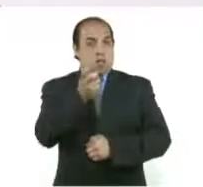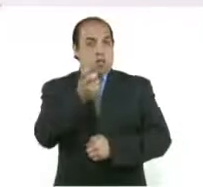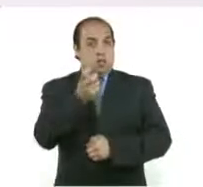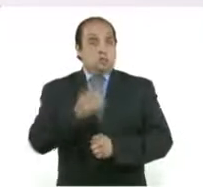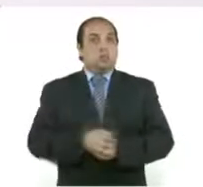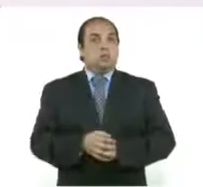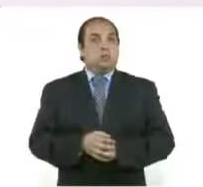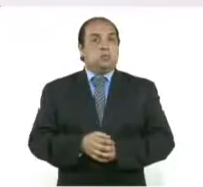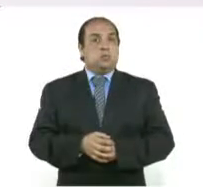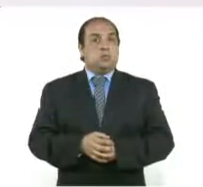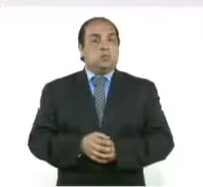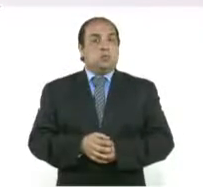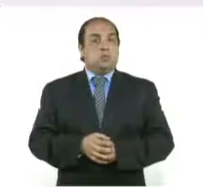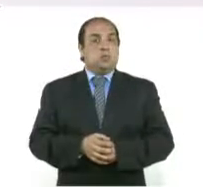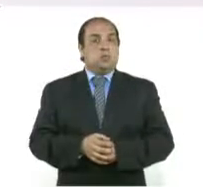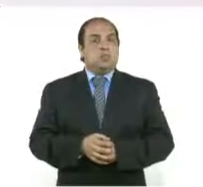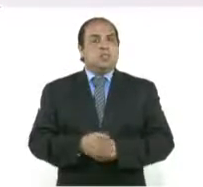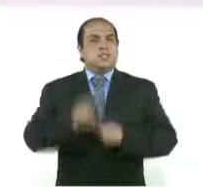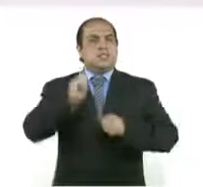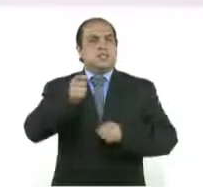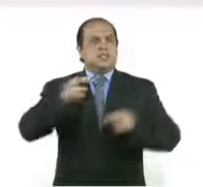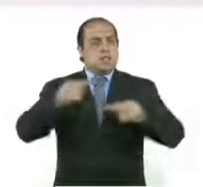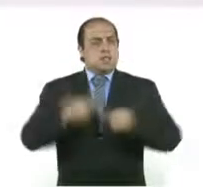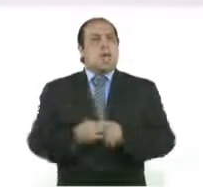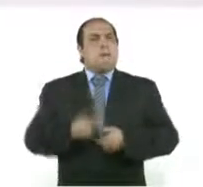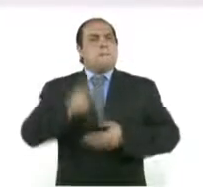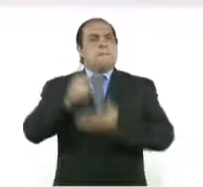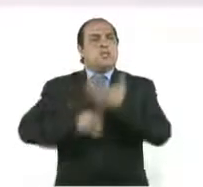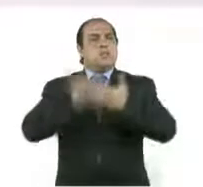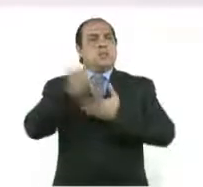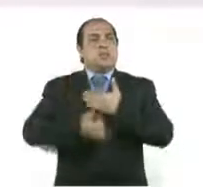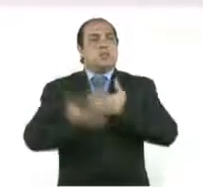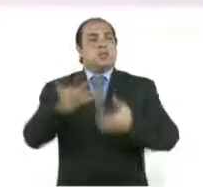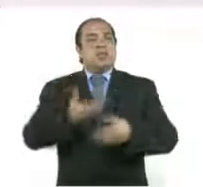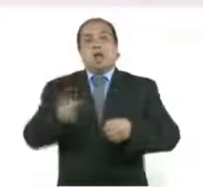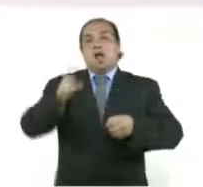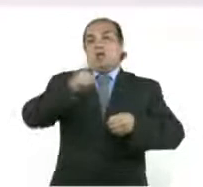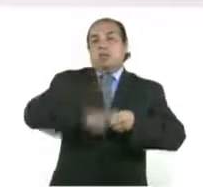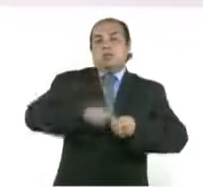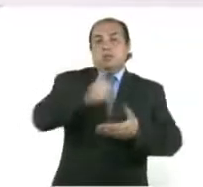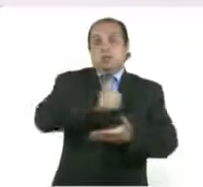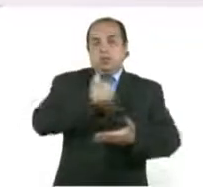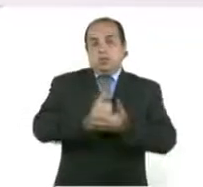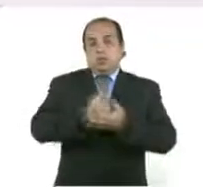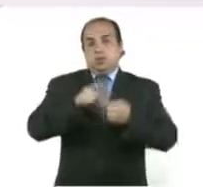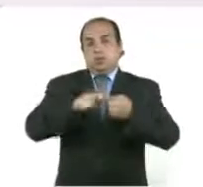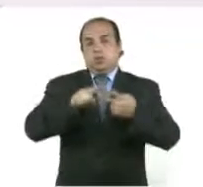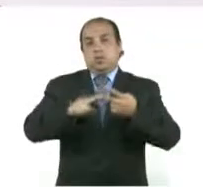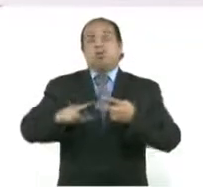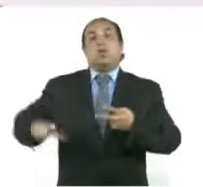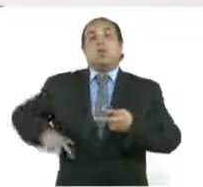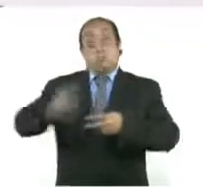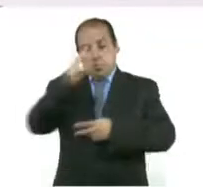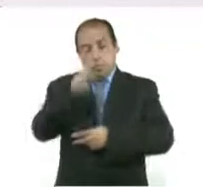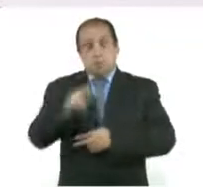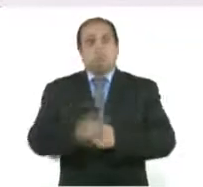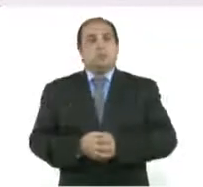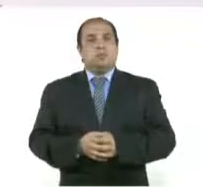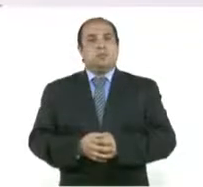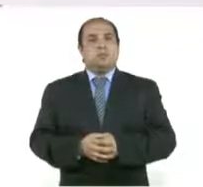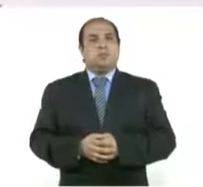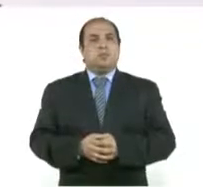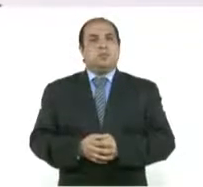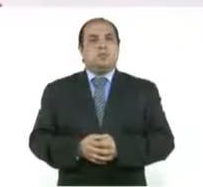proyecto en el que estamos como parte de la ciudad y del gobierno de México, lo que se llama la